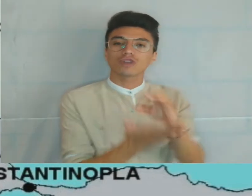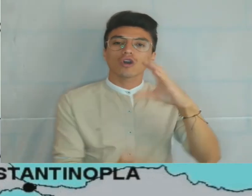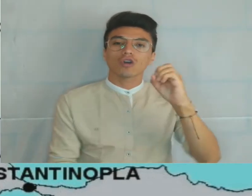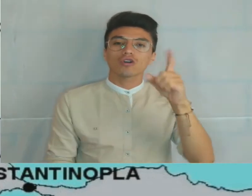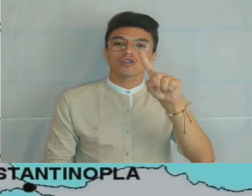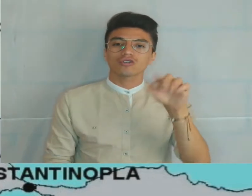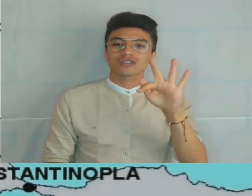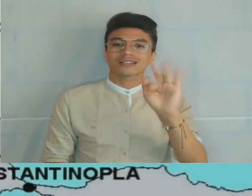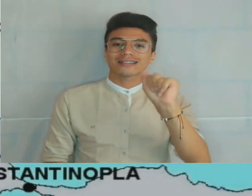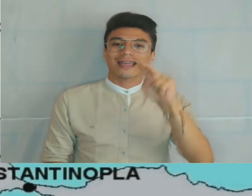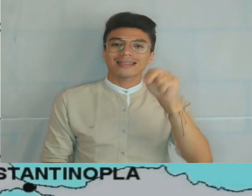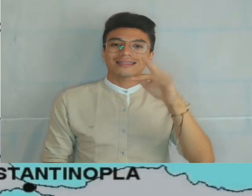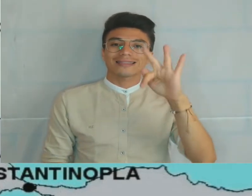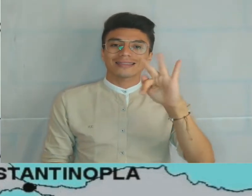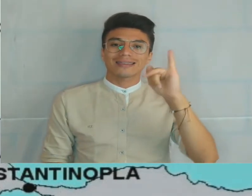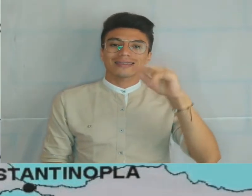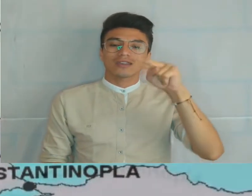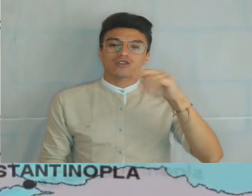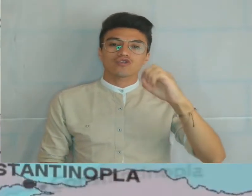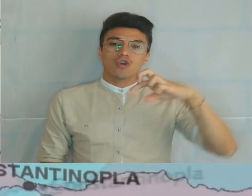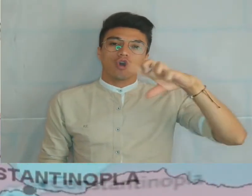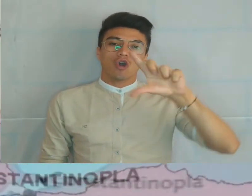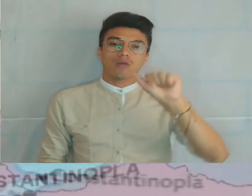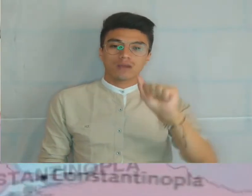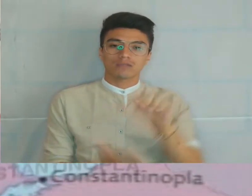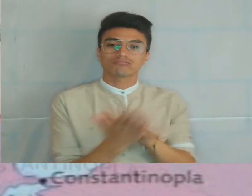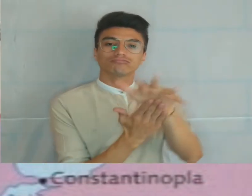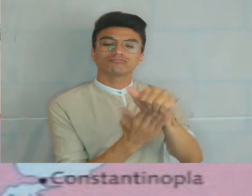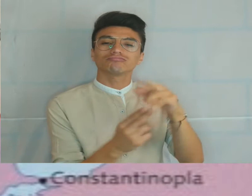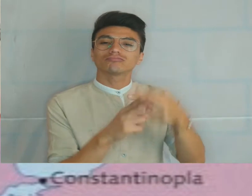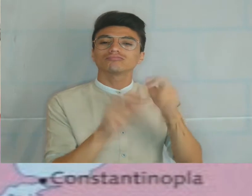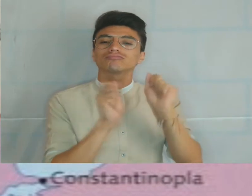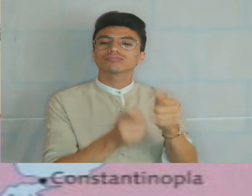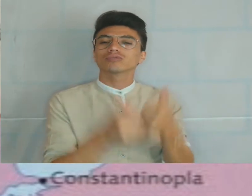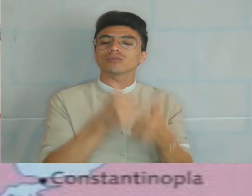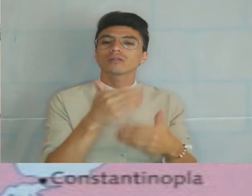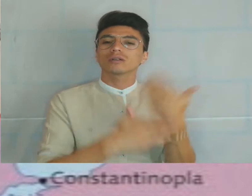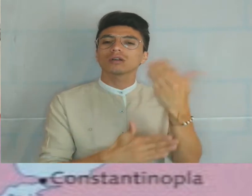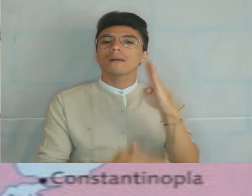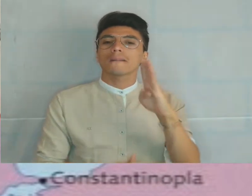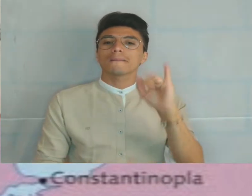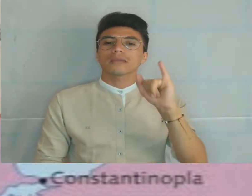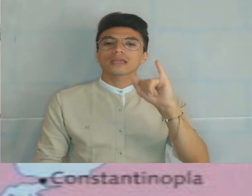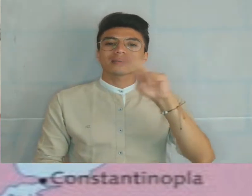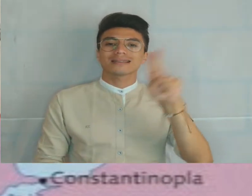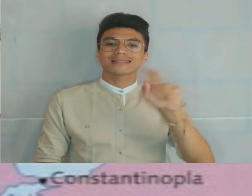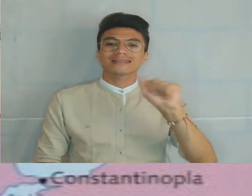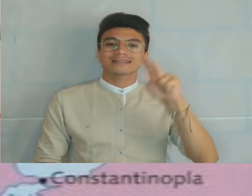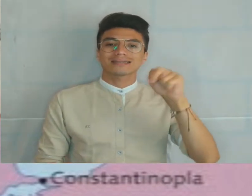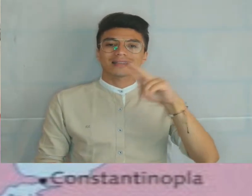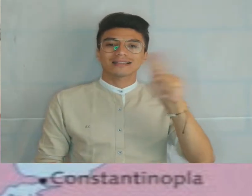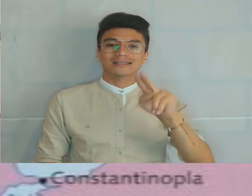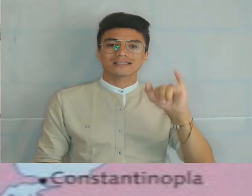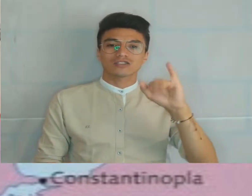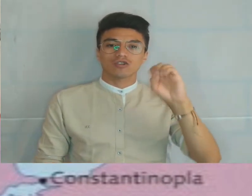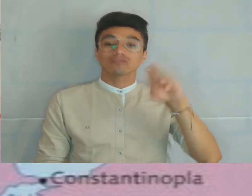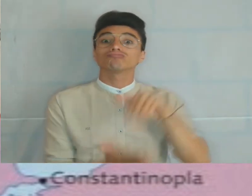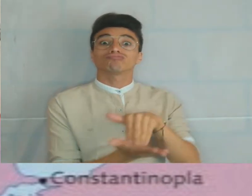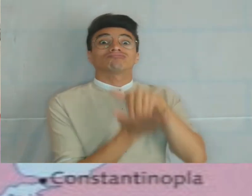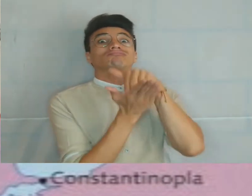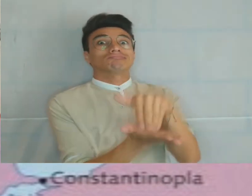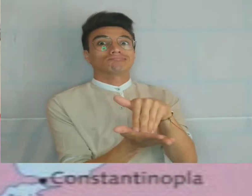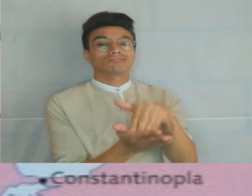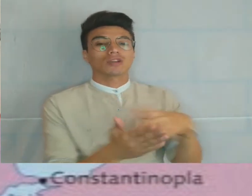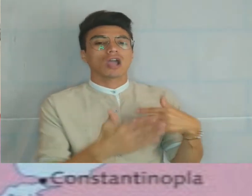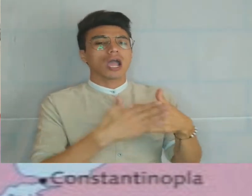llamado Imperio Romano de Oriente que más adelante bautizaremos como Bizancio. Bizancio fue un reino poderoso que duró más de un milenio y